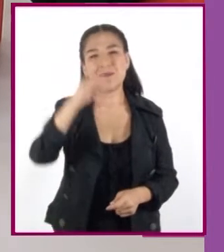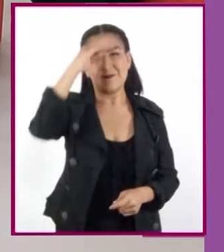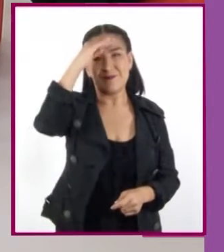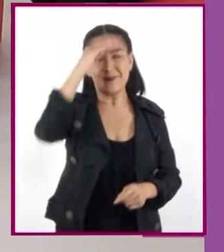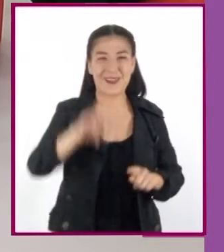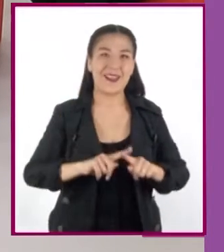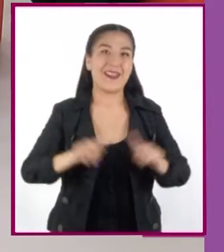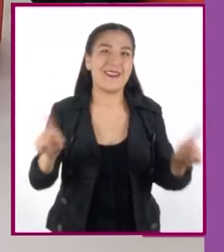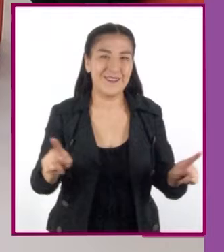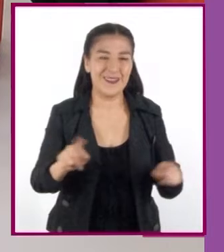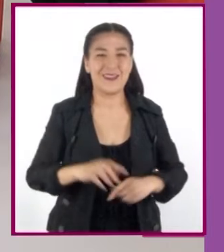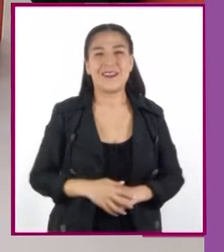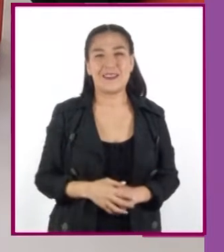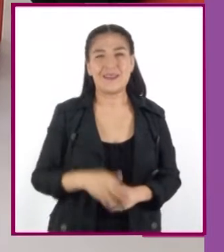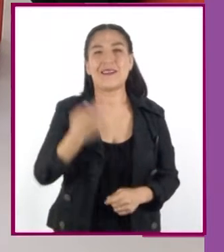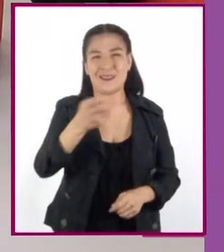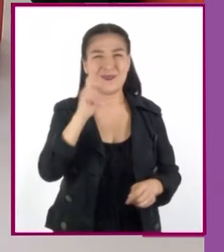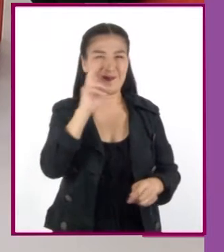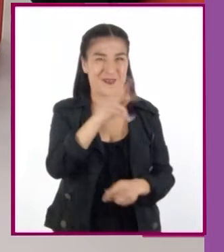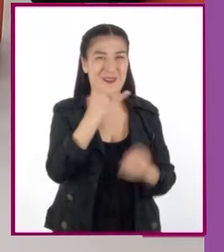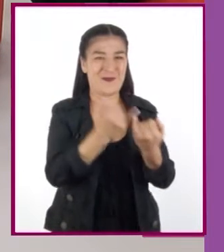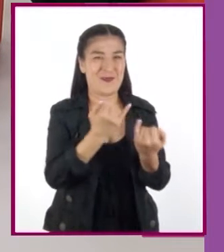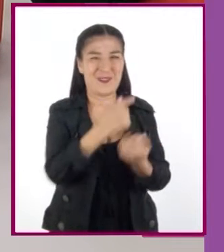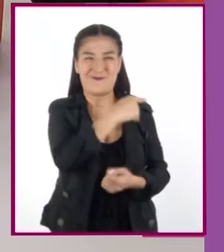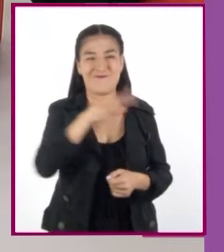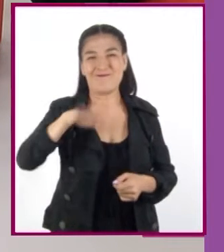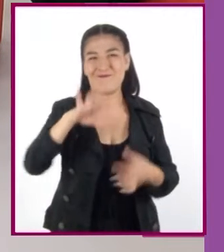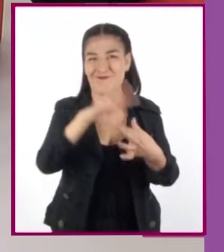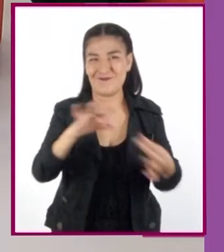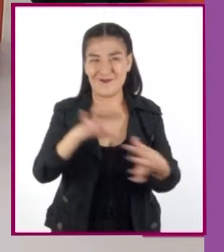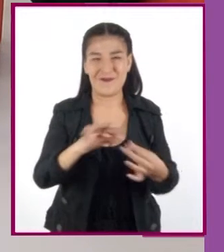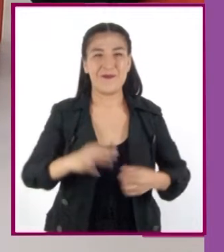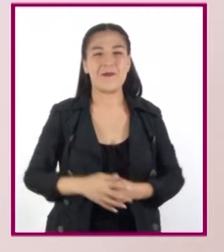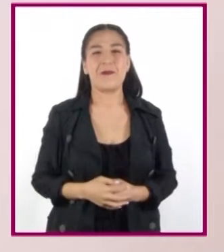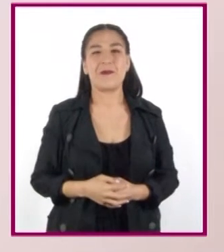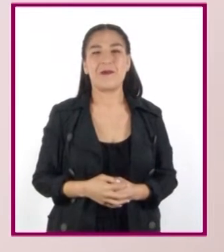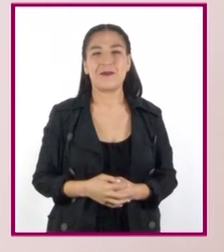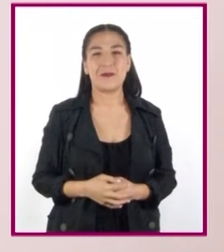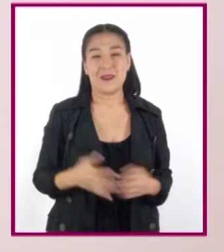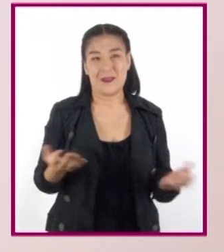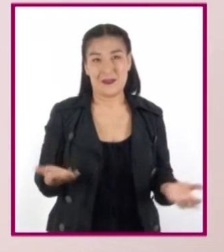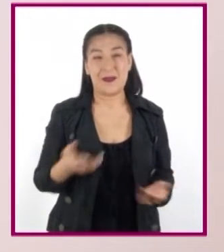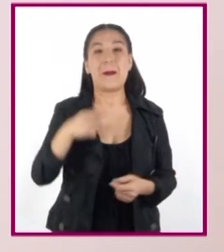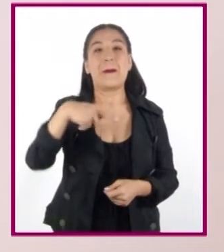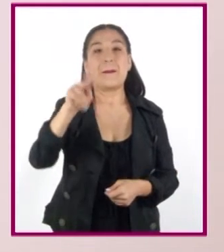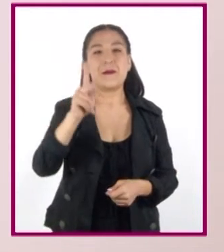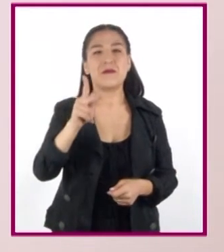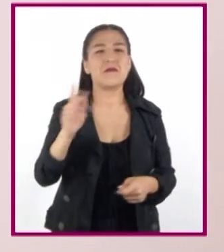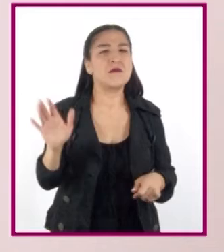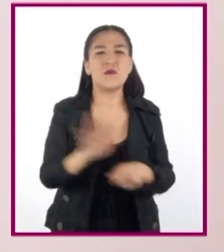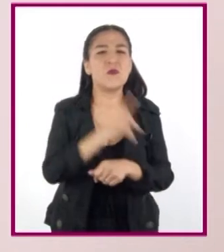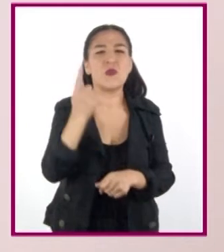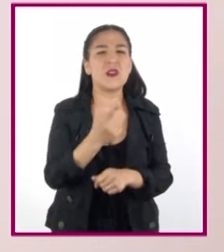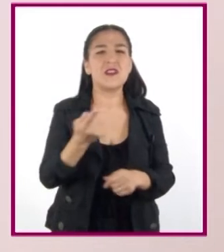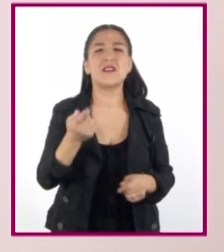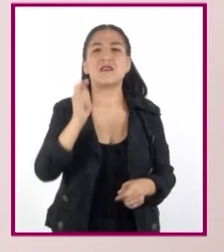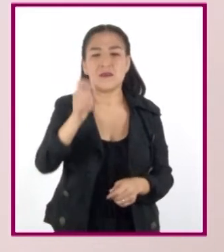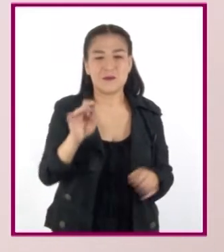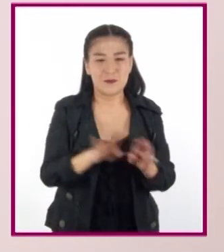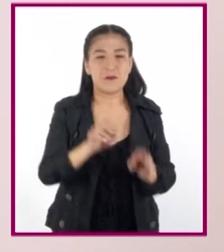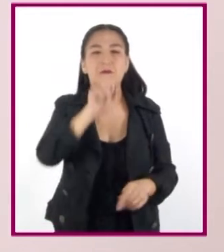diferencia, como lo pudimos escuchar en los comentarios. Pero, ¿por qué no dar la